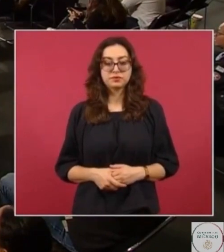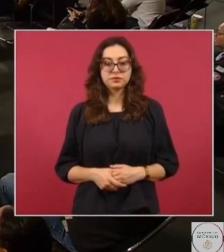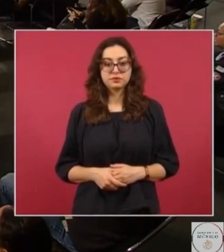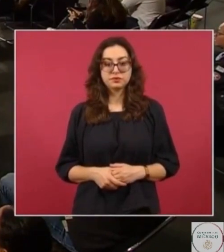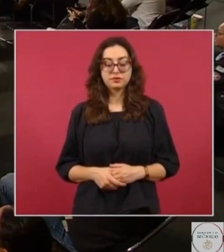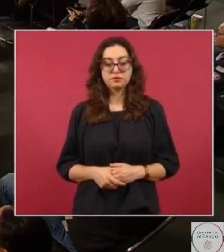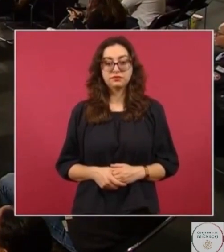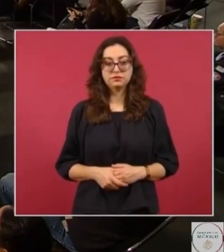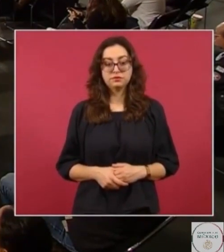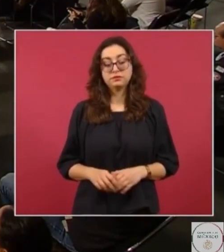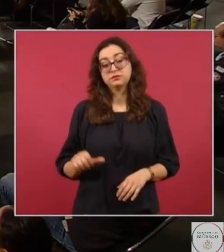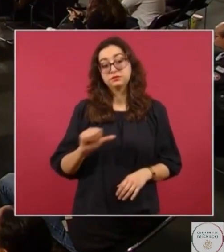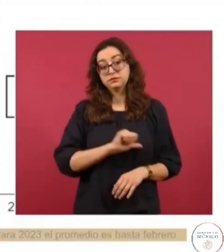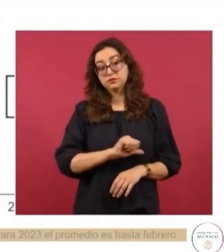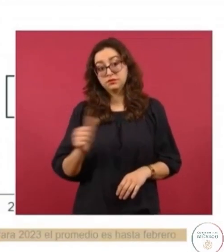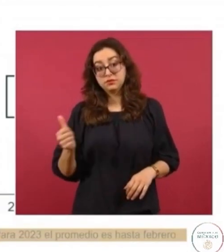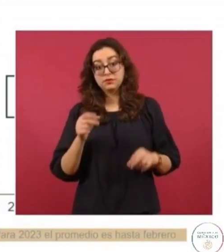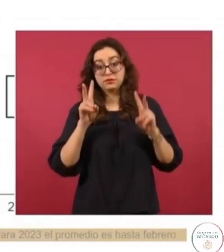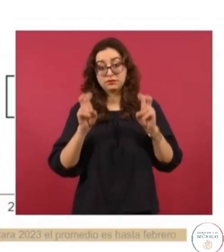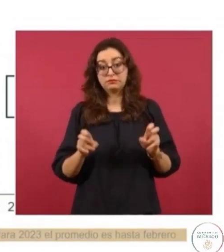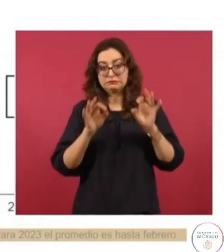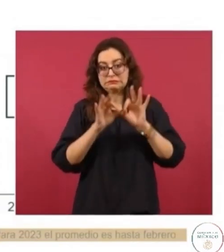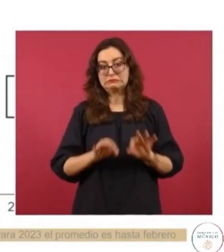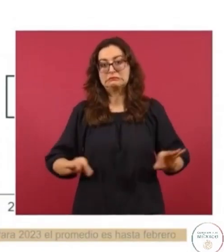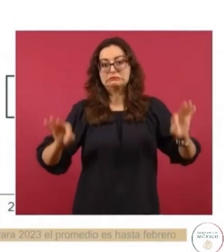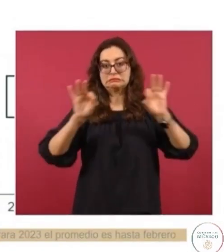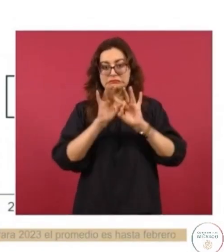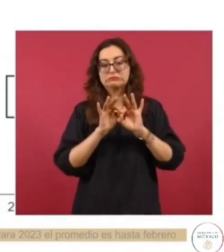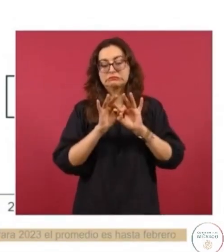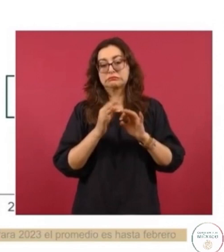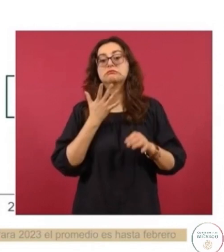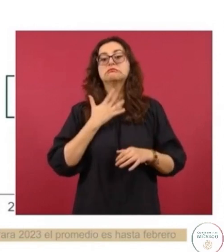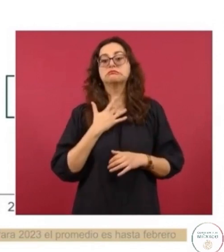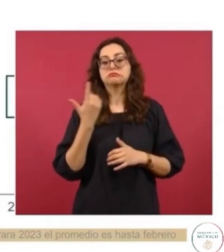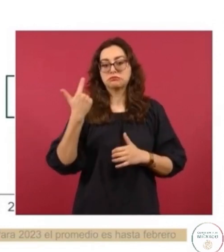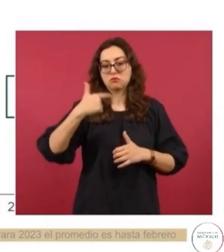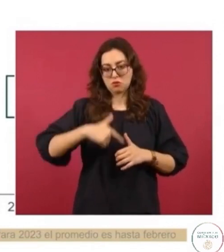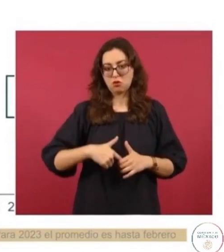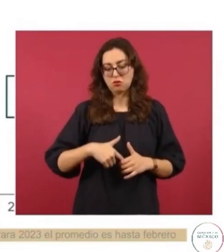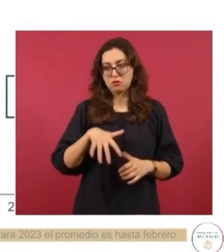Esto es muy importante, esto es lo que tiene que ver con la economía popular.